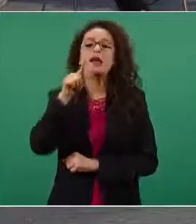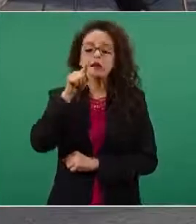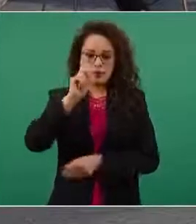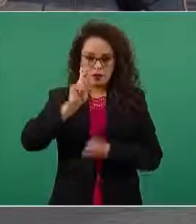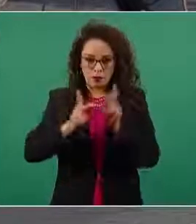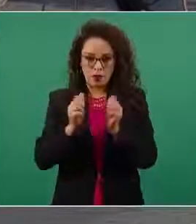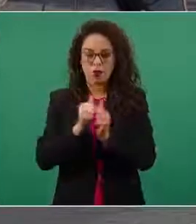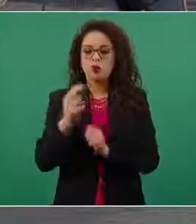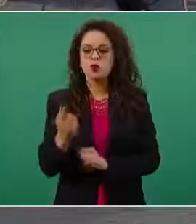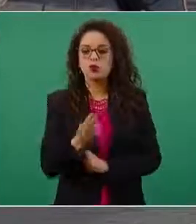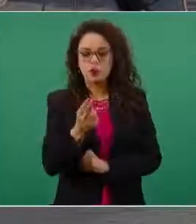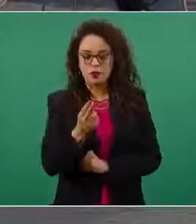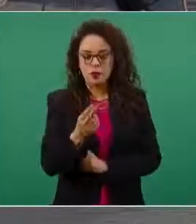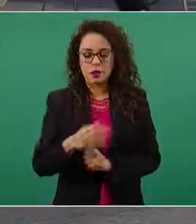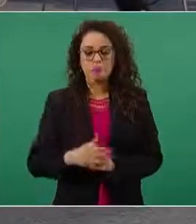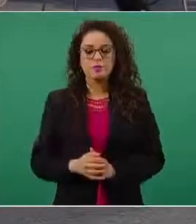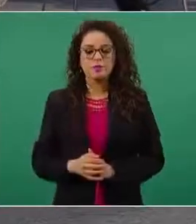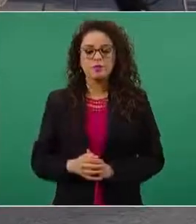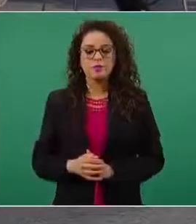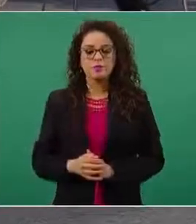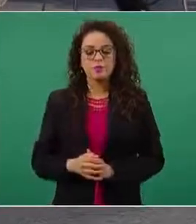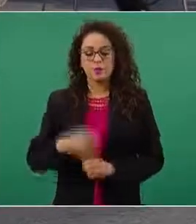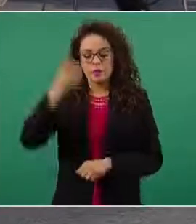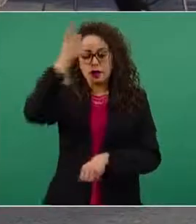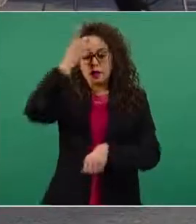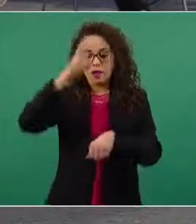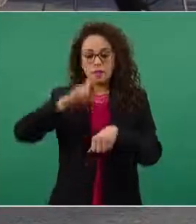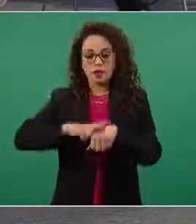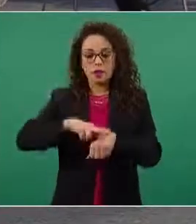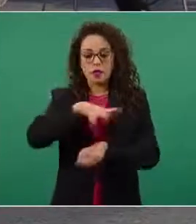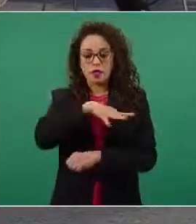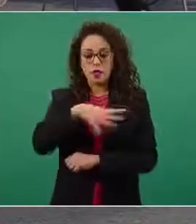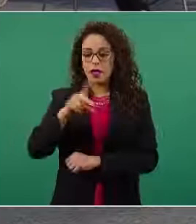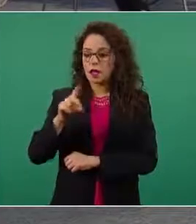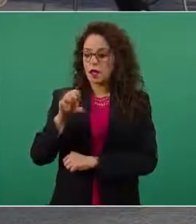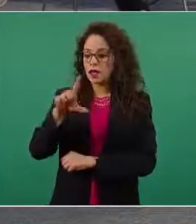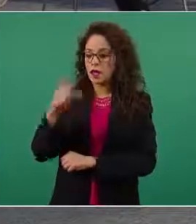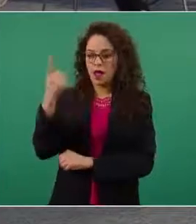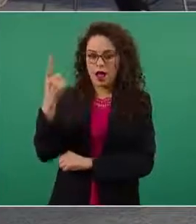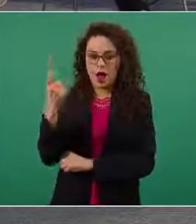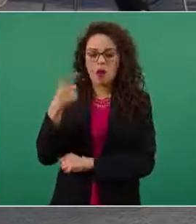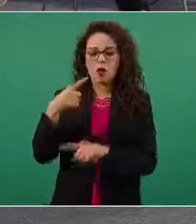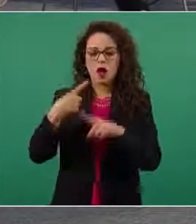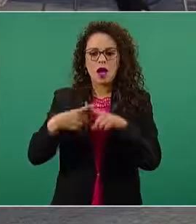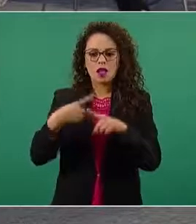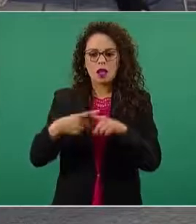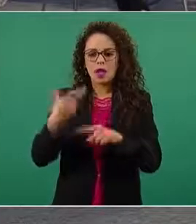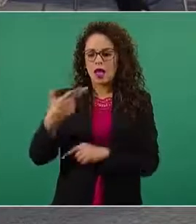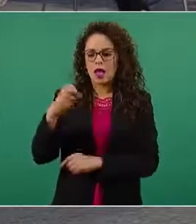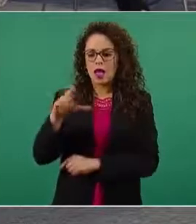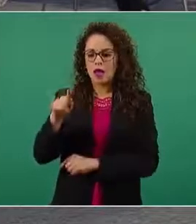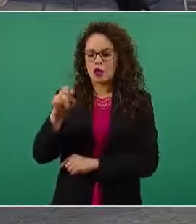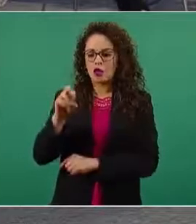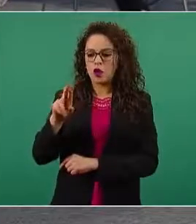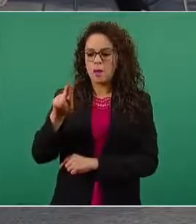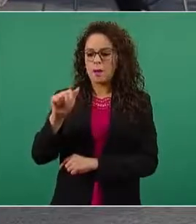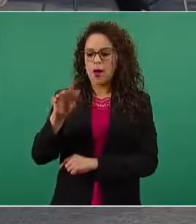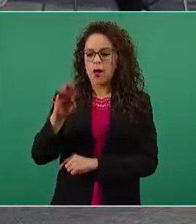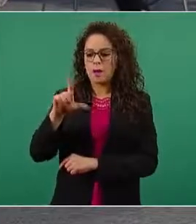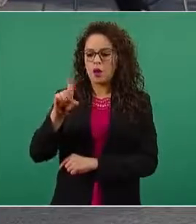entrevista. El director general del agua es el señor Héctor Pablo Ramírez